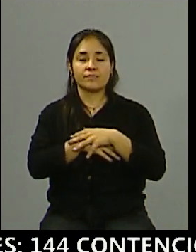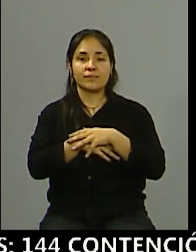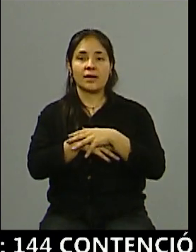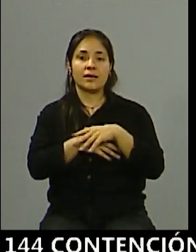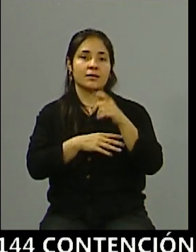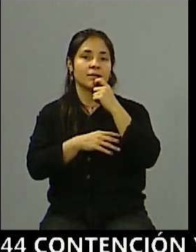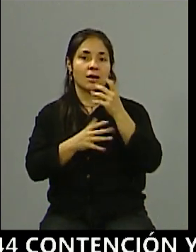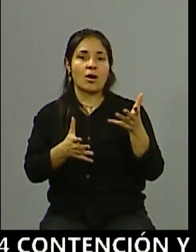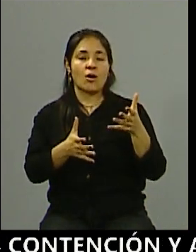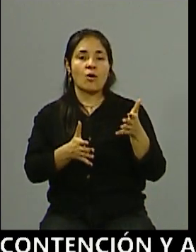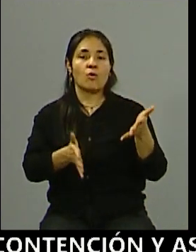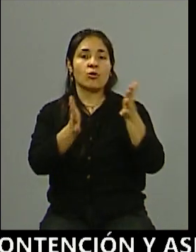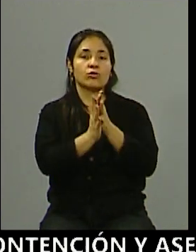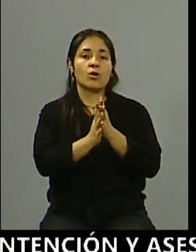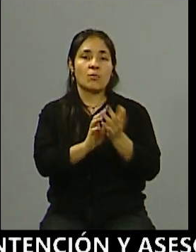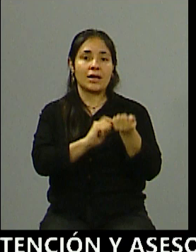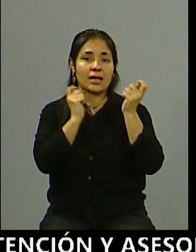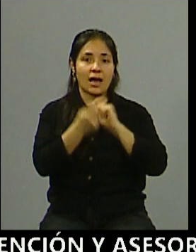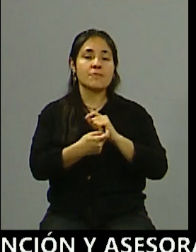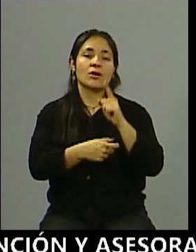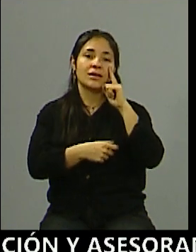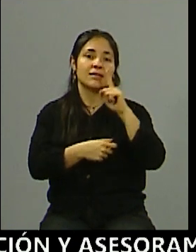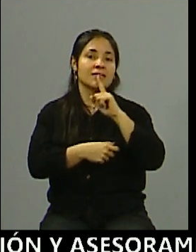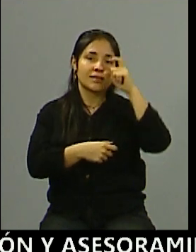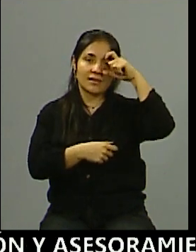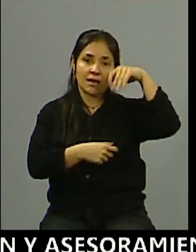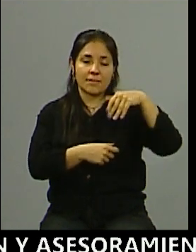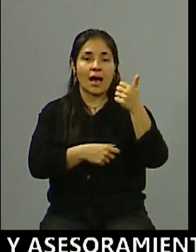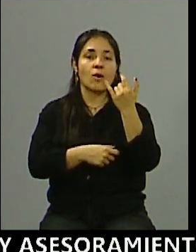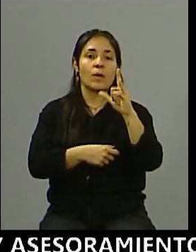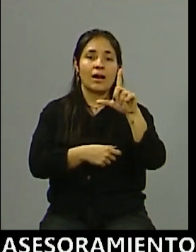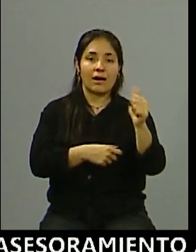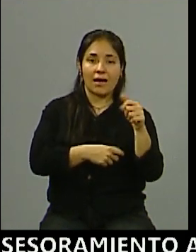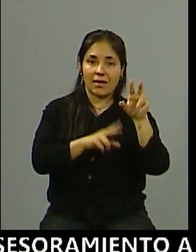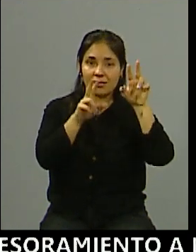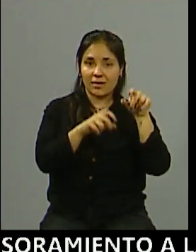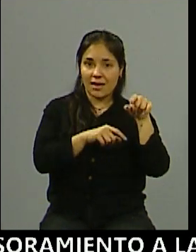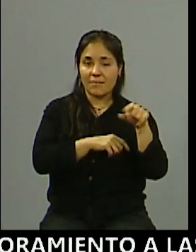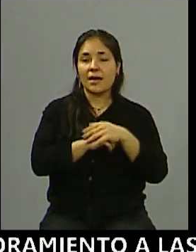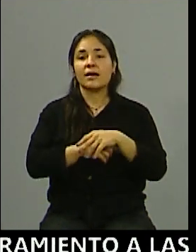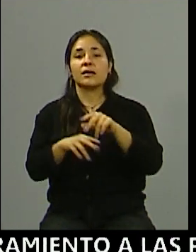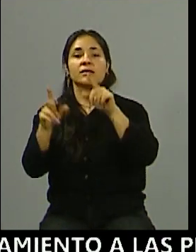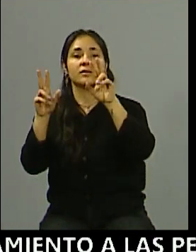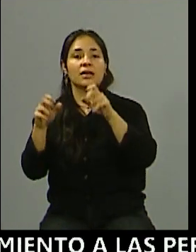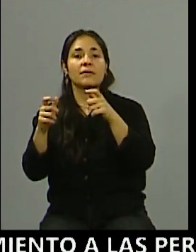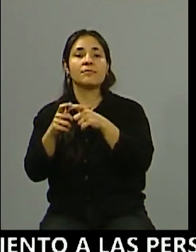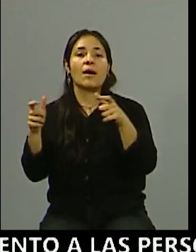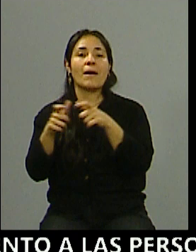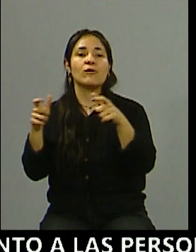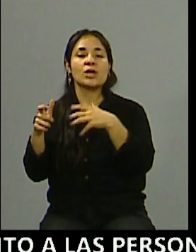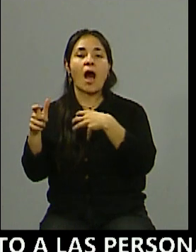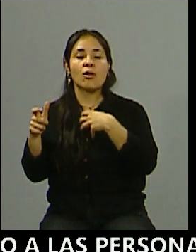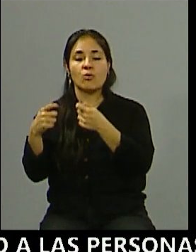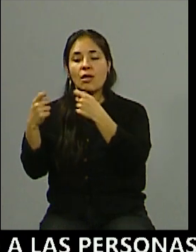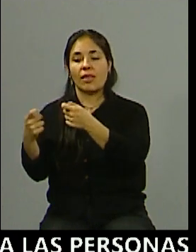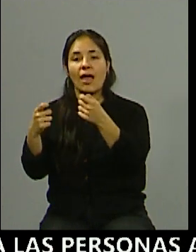Cambio de Mendoza lo plantearon como un ítem aula, se volvió a hablar de los vouchers de Milei, pero no en profundidad. La verdad que no